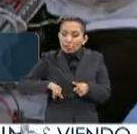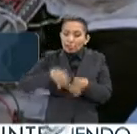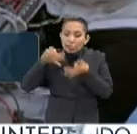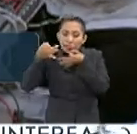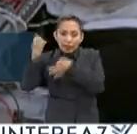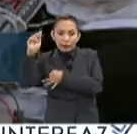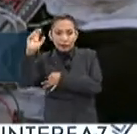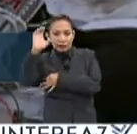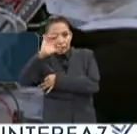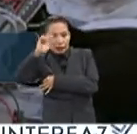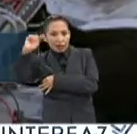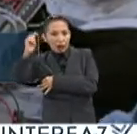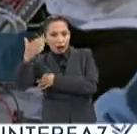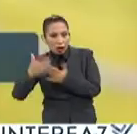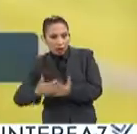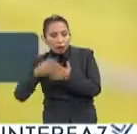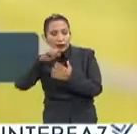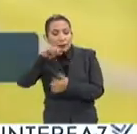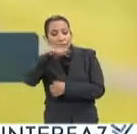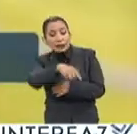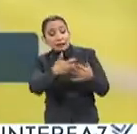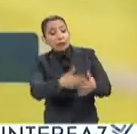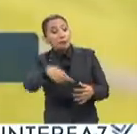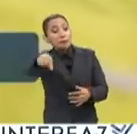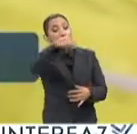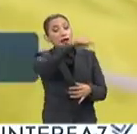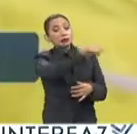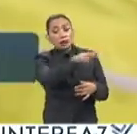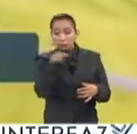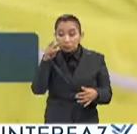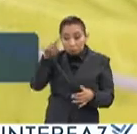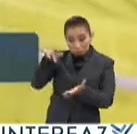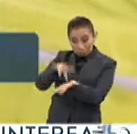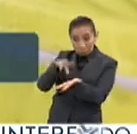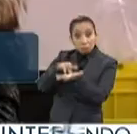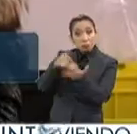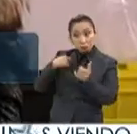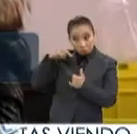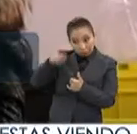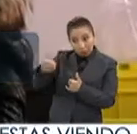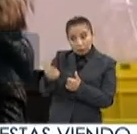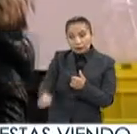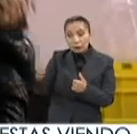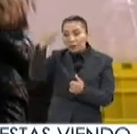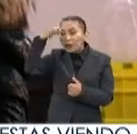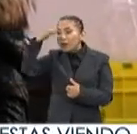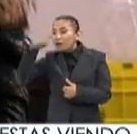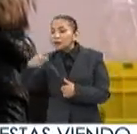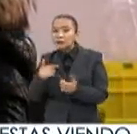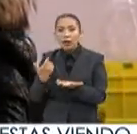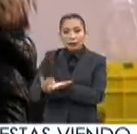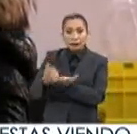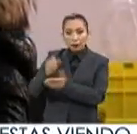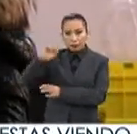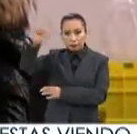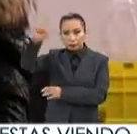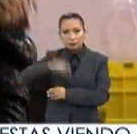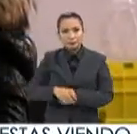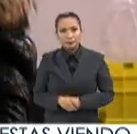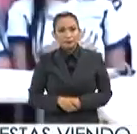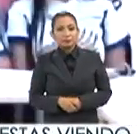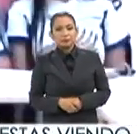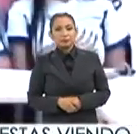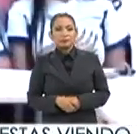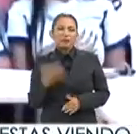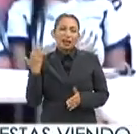y la tecnología. Además, insta que las empresas apuesten por apoyar a jóvenes para adquirir experiencias académicas y profesionales.